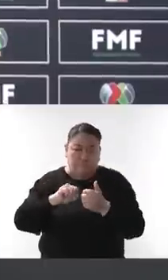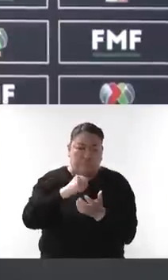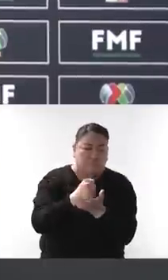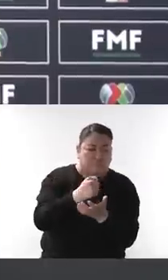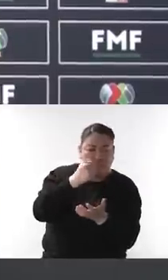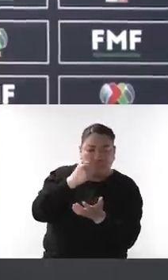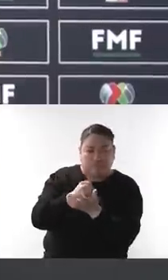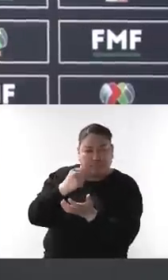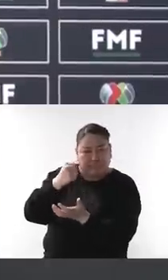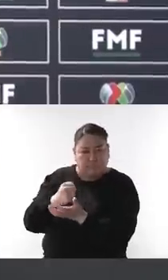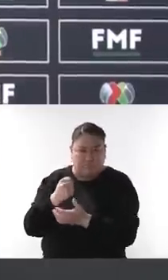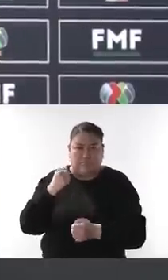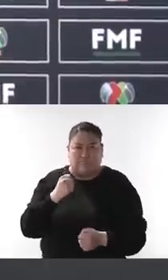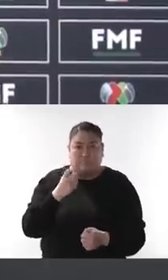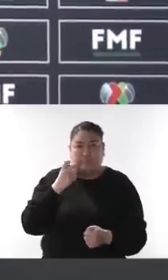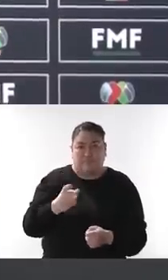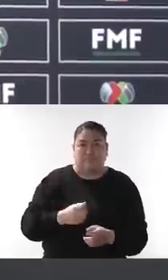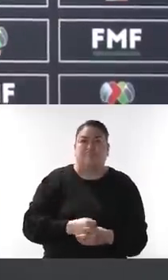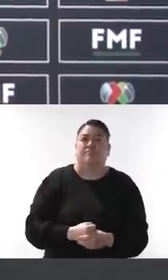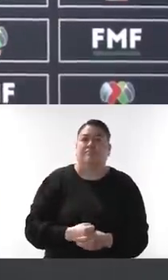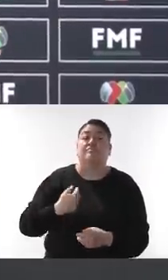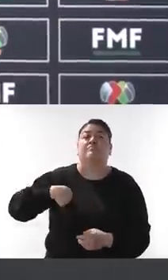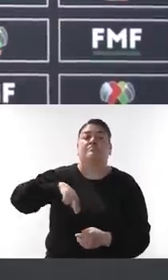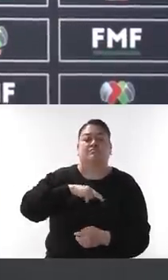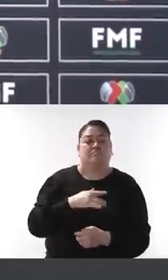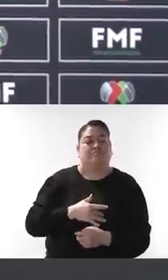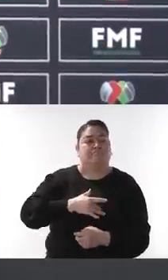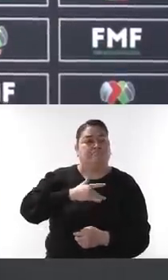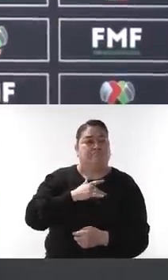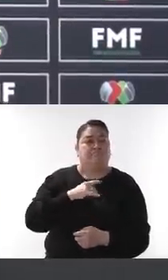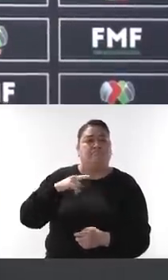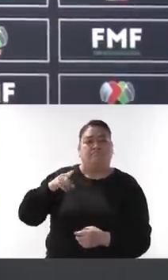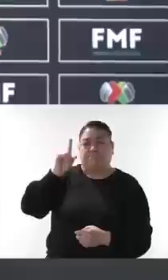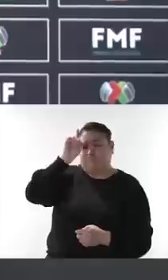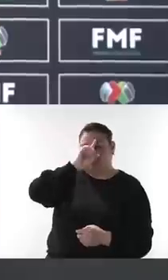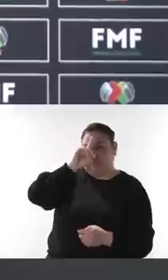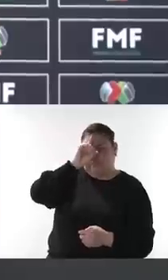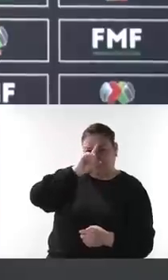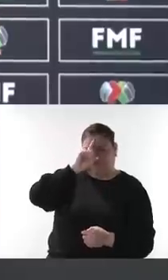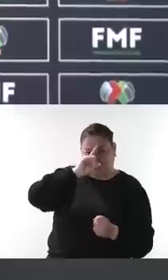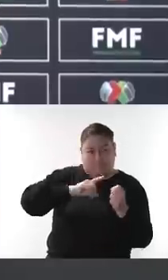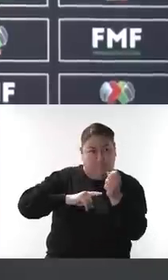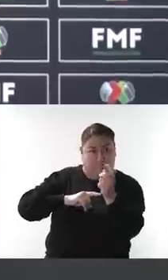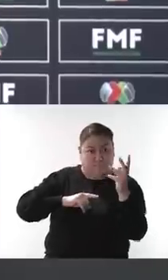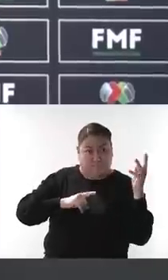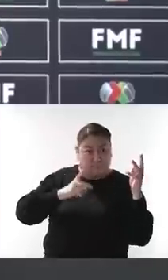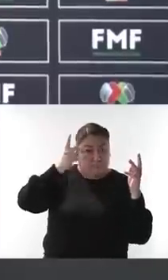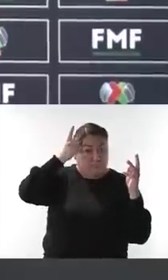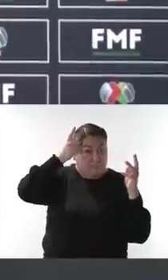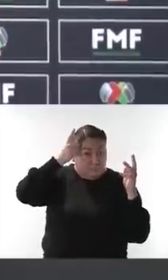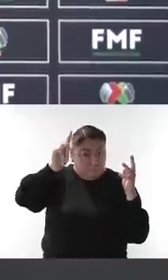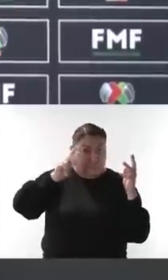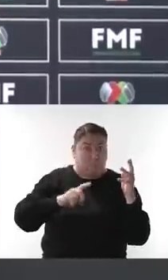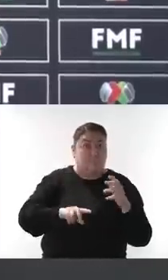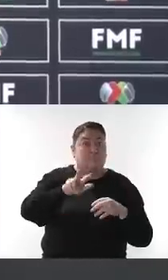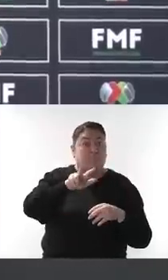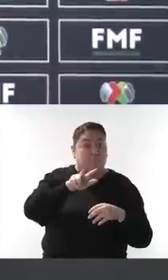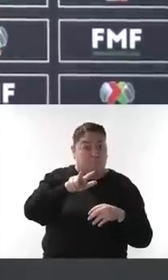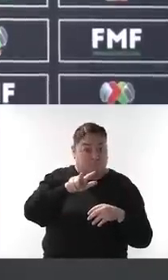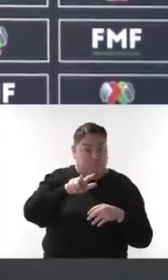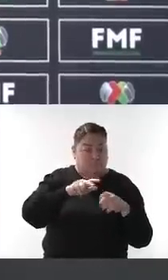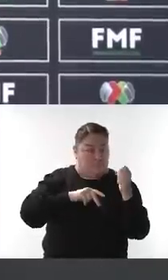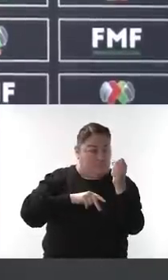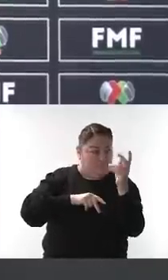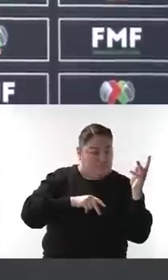Entonces, el poder contar con la retroalimentación de los 18 clubes, de sus representantes